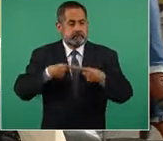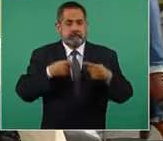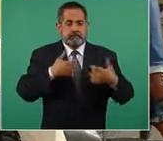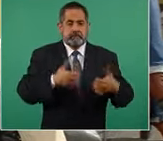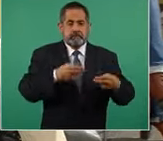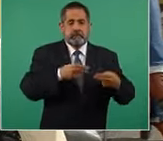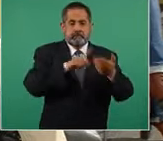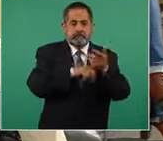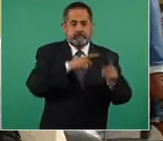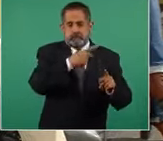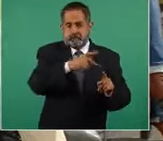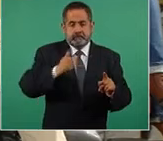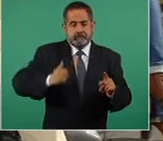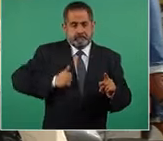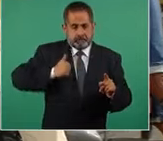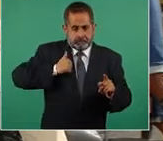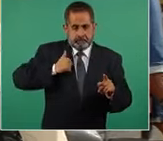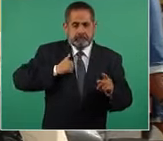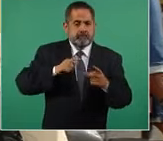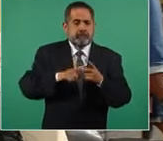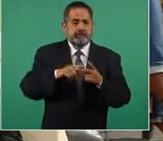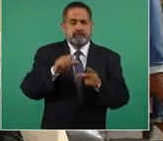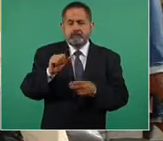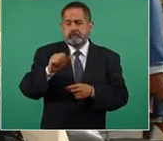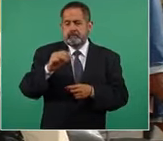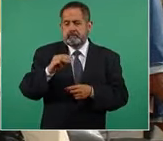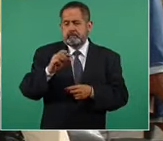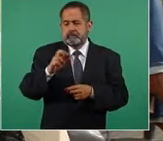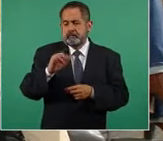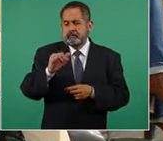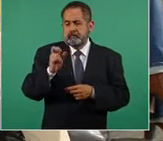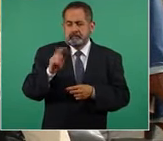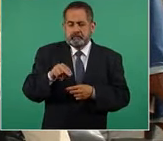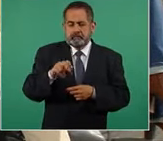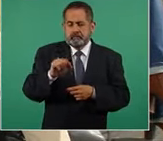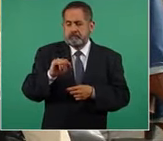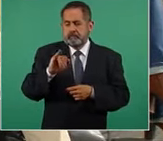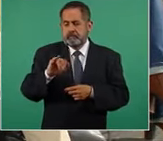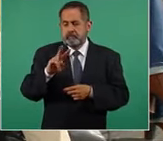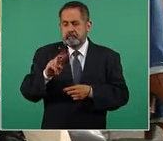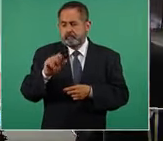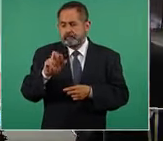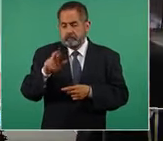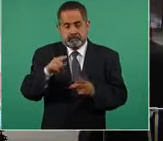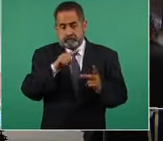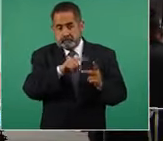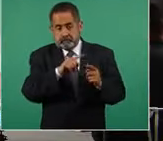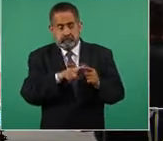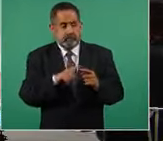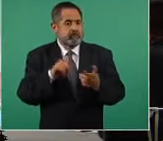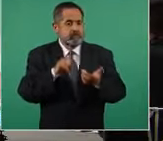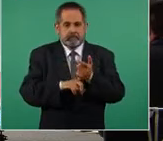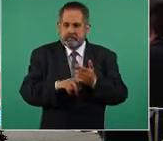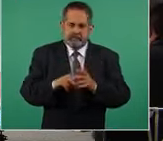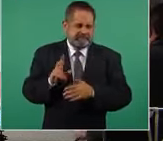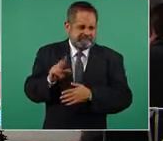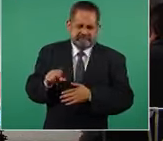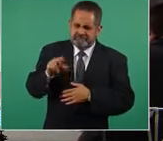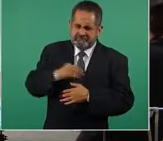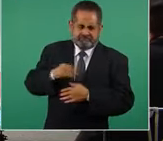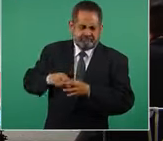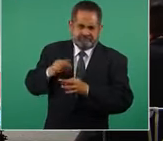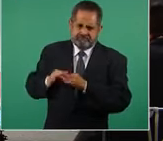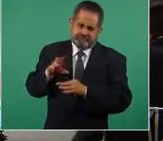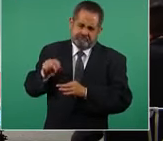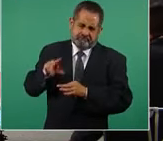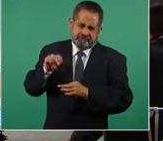empresarios canadienses de American Gold and Silver, pues están haciendo todo para no cumplir,